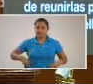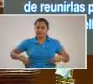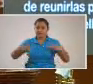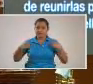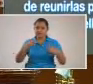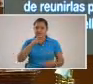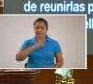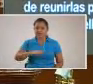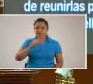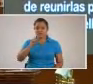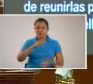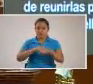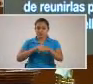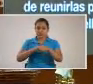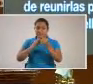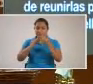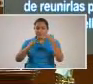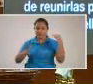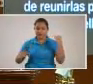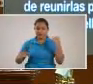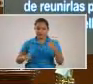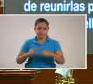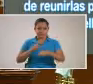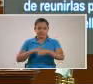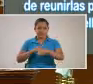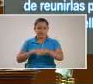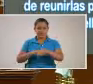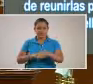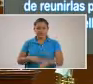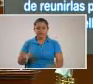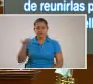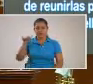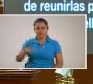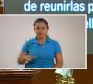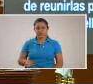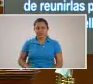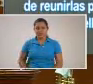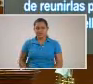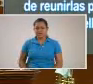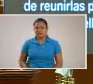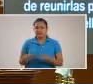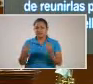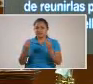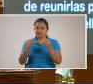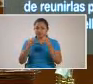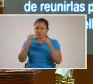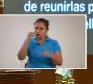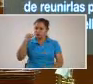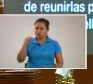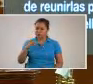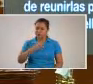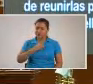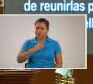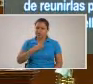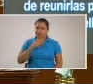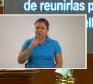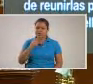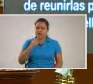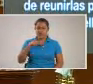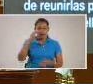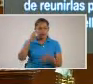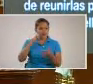es un tiempo final. El tiempo que nos queda es muy corto, hermano. Entonces, yo quisiera leer Apocalipsis capítulo 20,